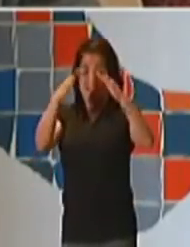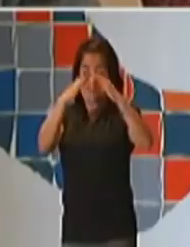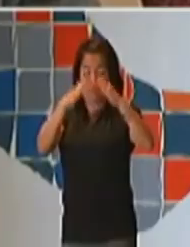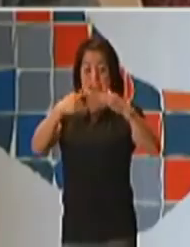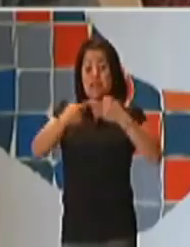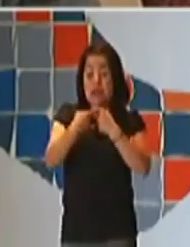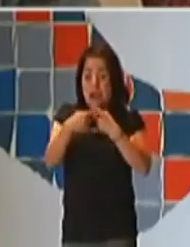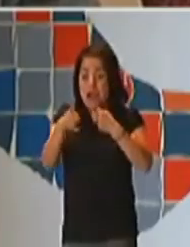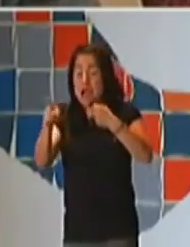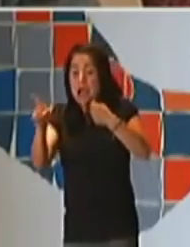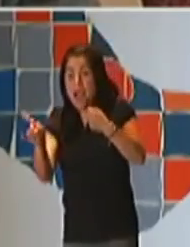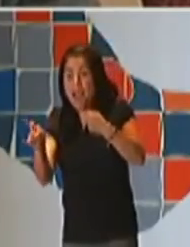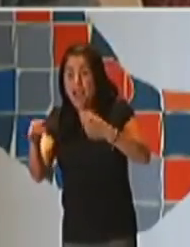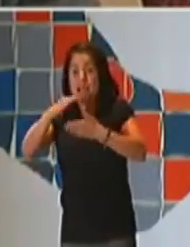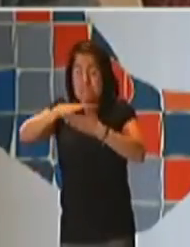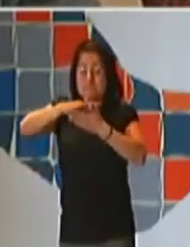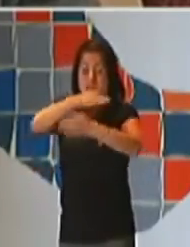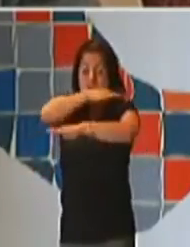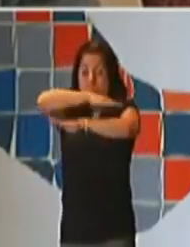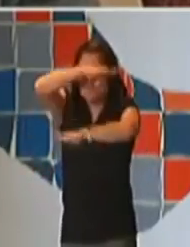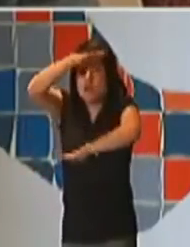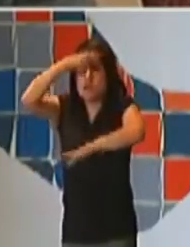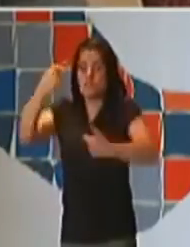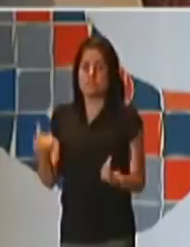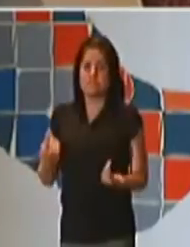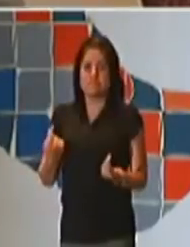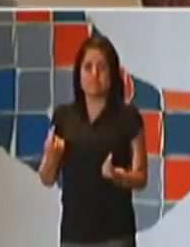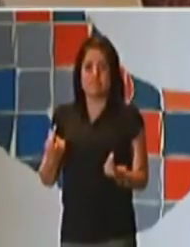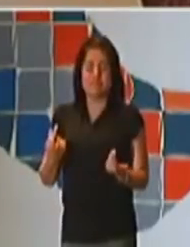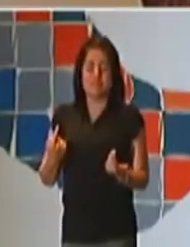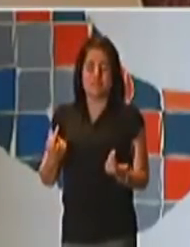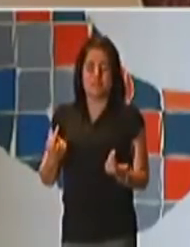sentido comunitario y el sentido común